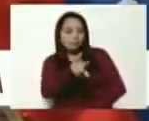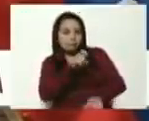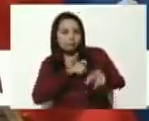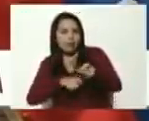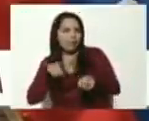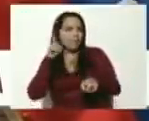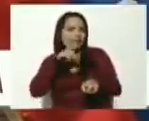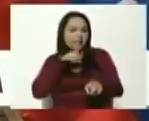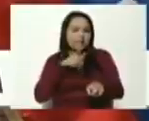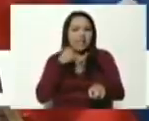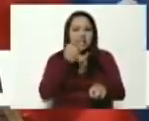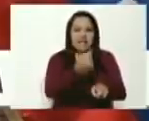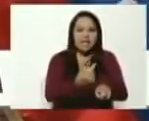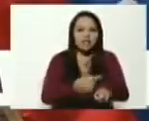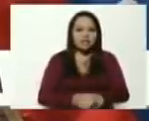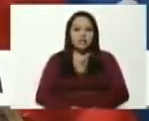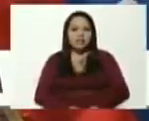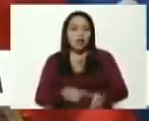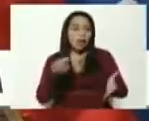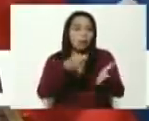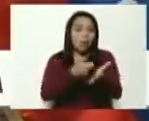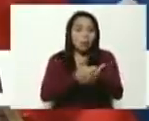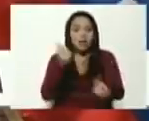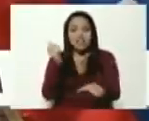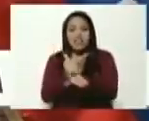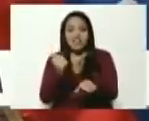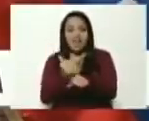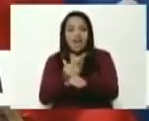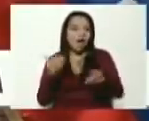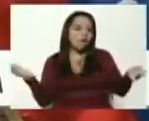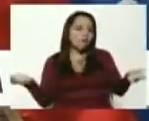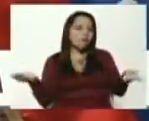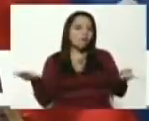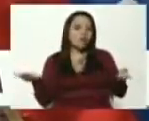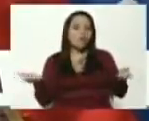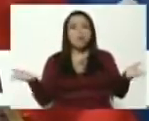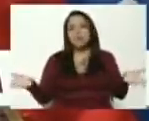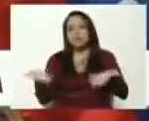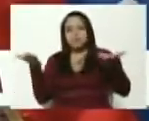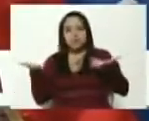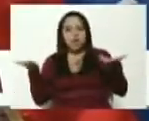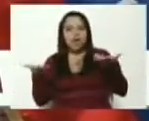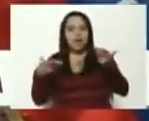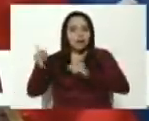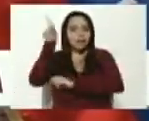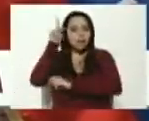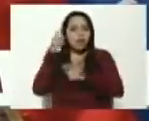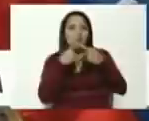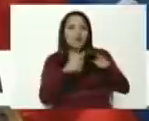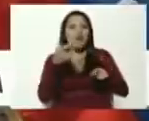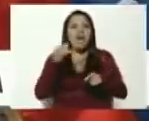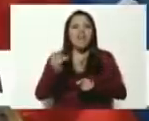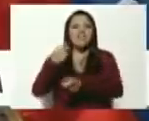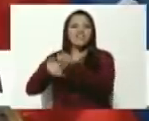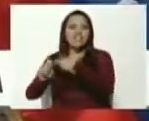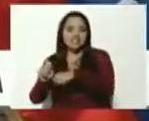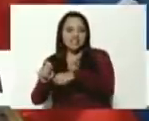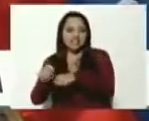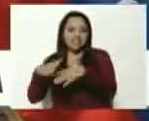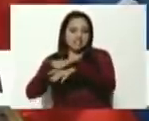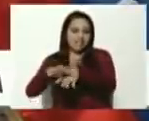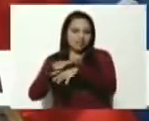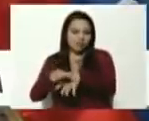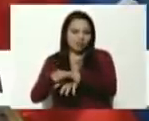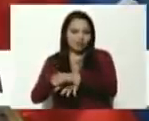engaño mediante una oferta para trabajar como promotora en Perú, pero en realidad sería explotada sexualmente.